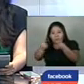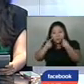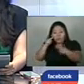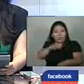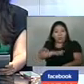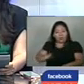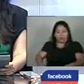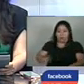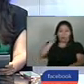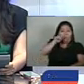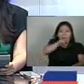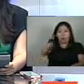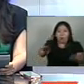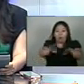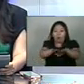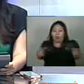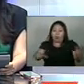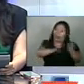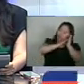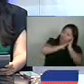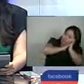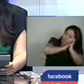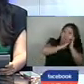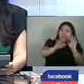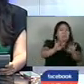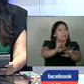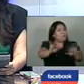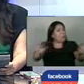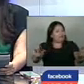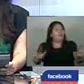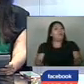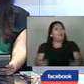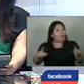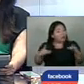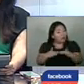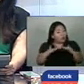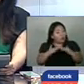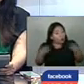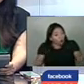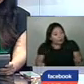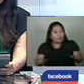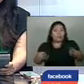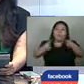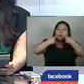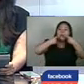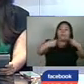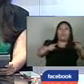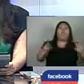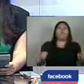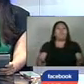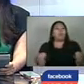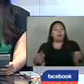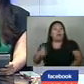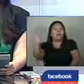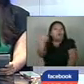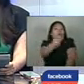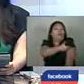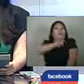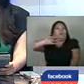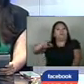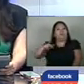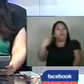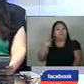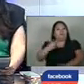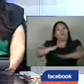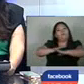camas de ese lugar no tienen más pacientes. Al mismo tiempo hizo un importante anuncio sobre la aplicación de la tercera dosis